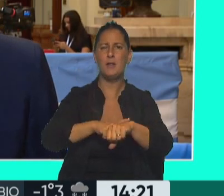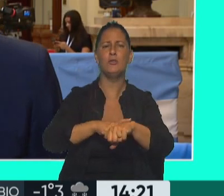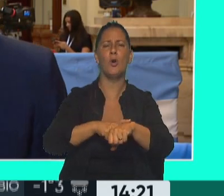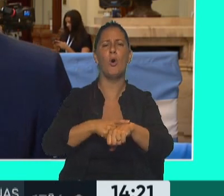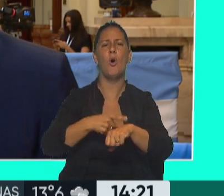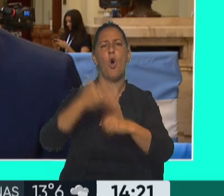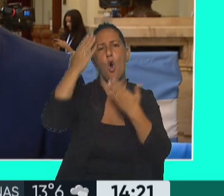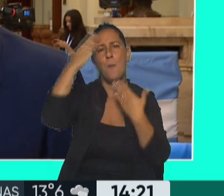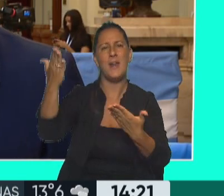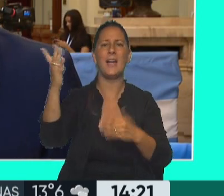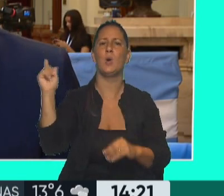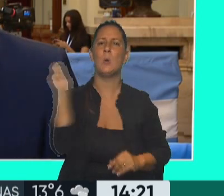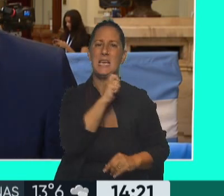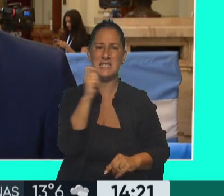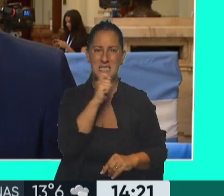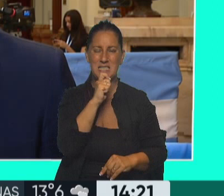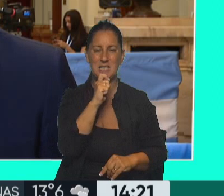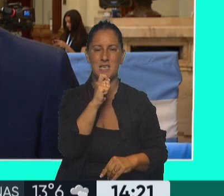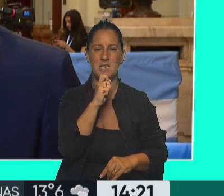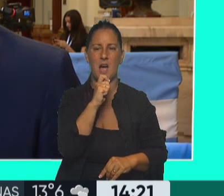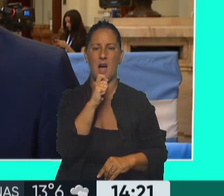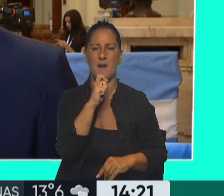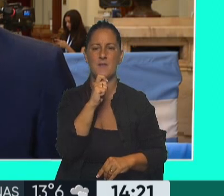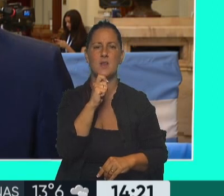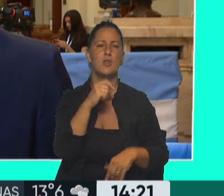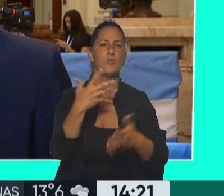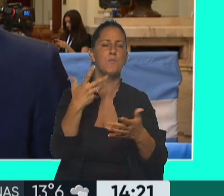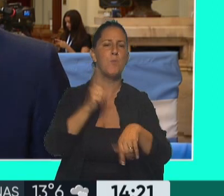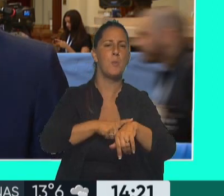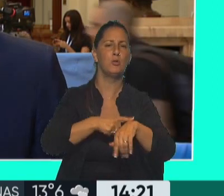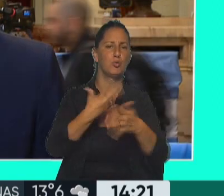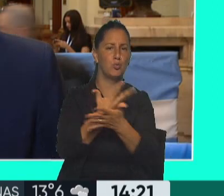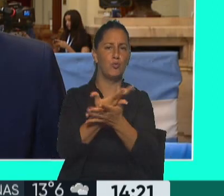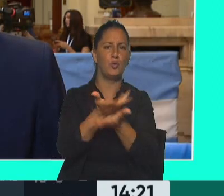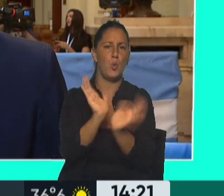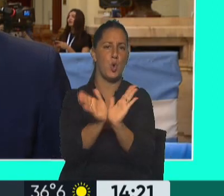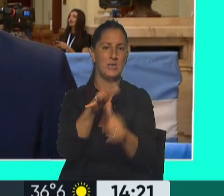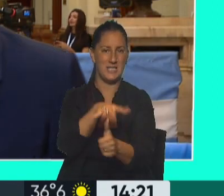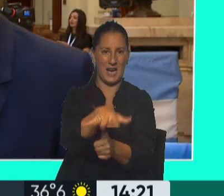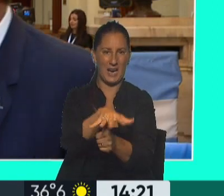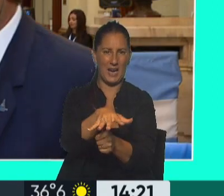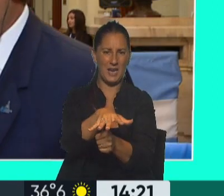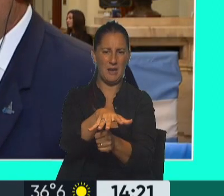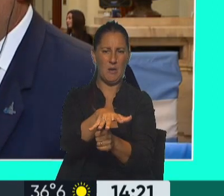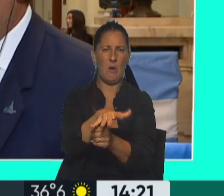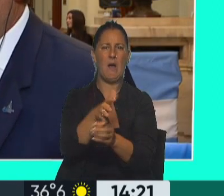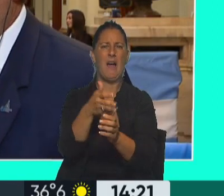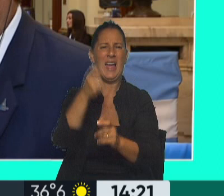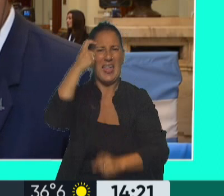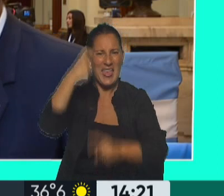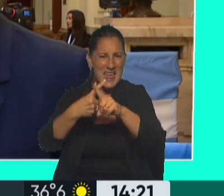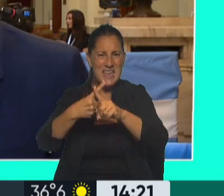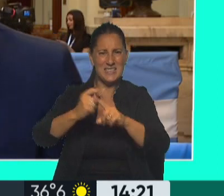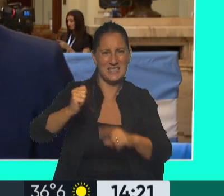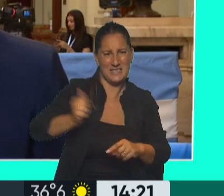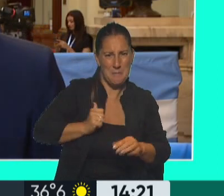presidente homenajeaba a una chica que sufrió violencia de género, ¿no? La verdad que no aplaudan a un excombatiente de la